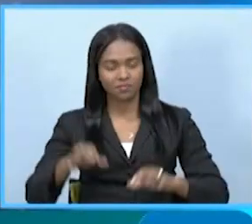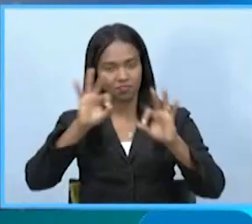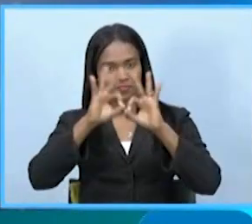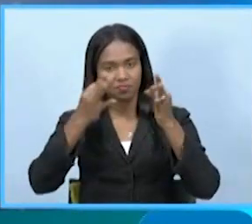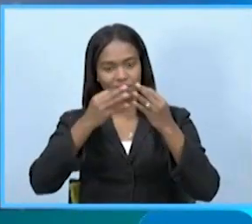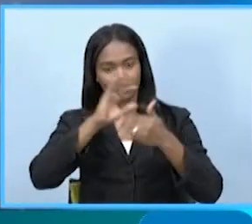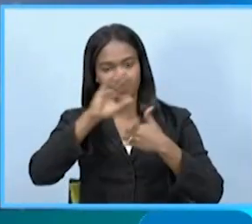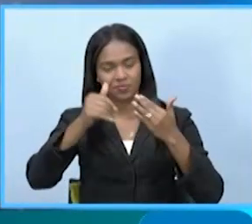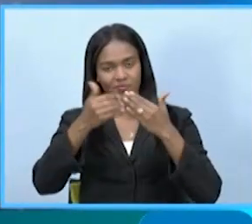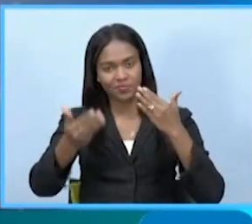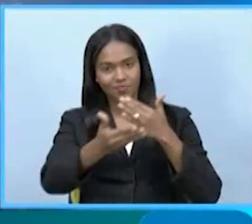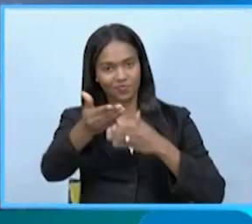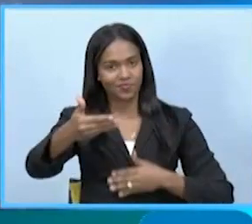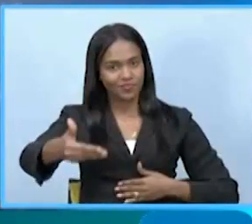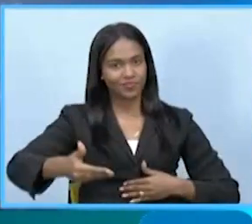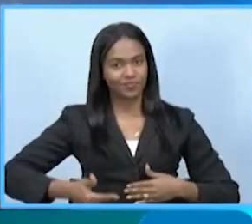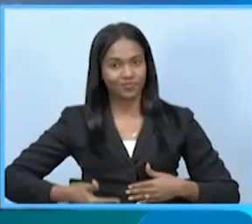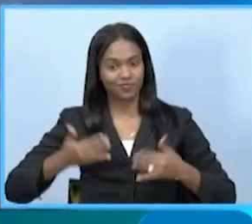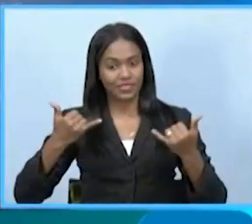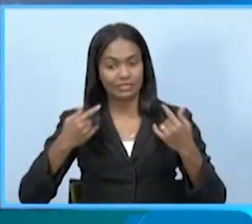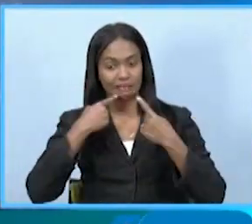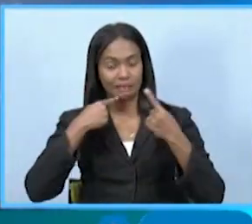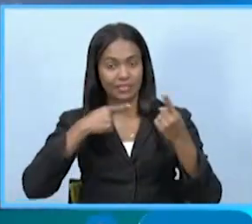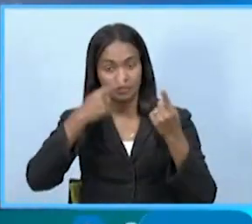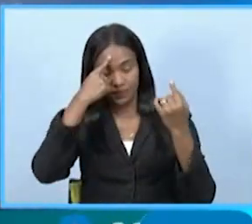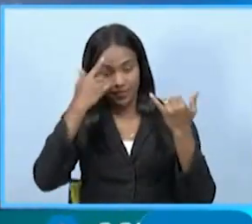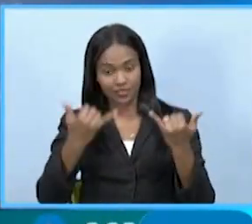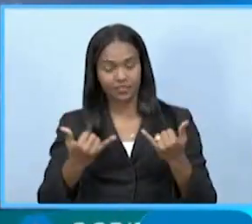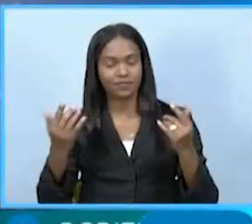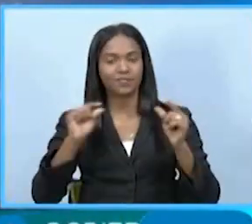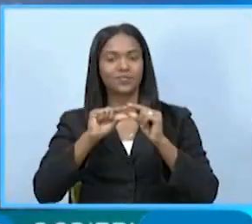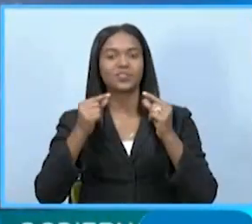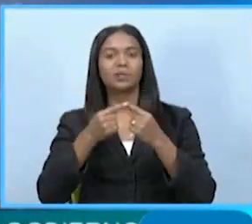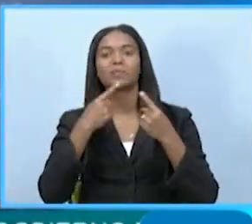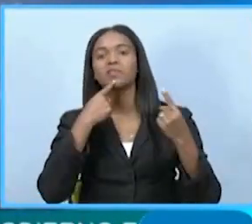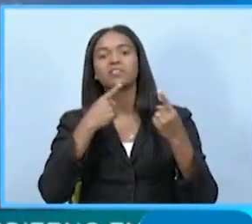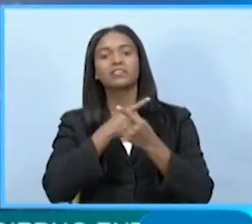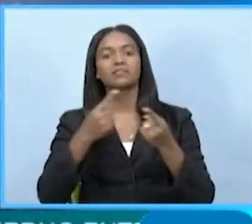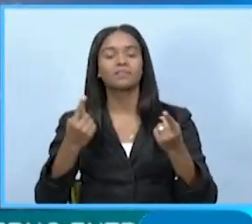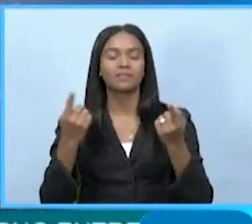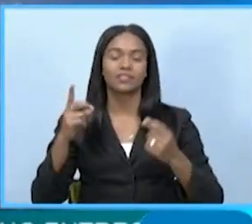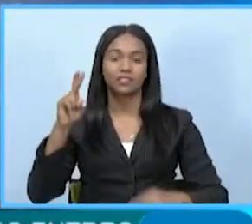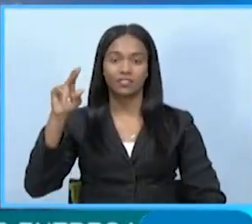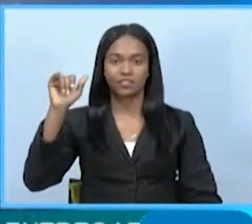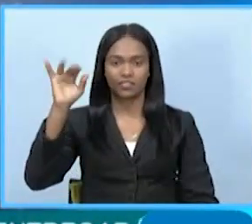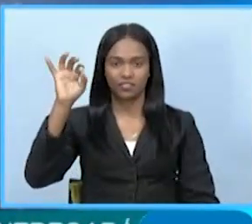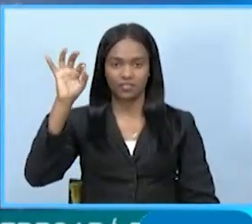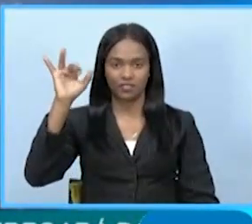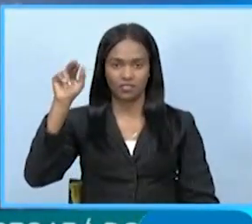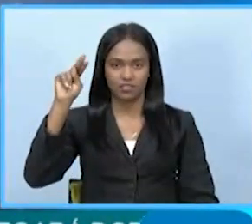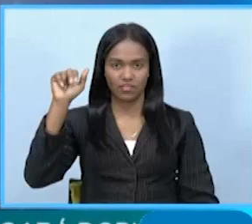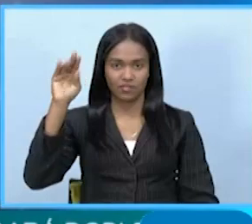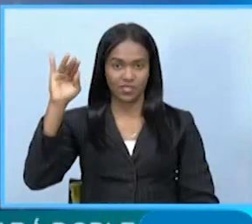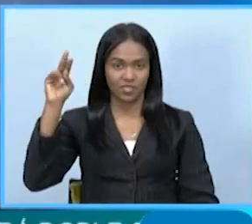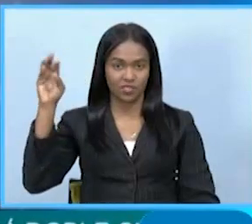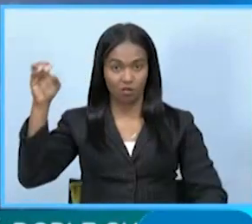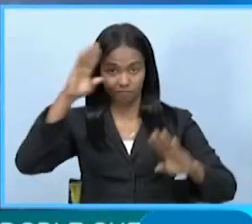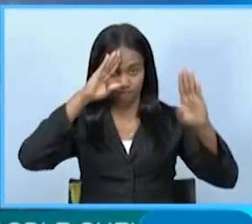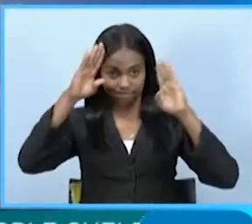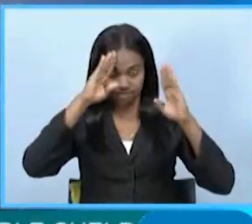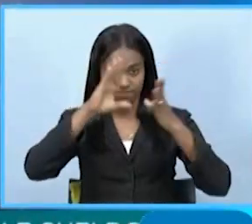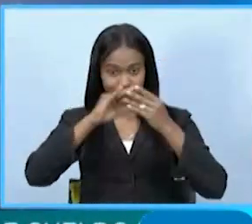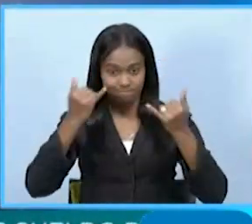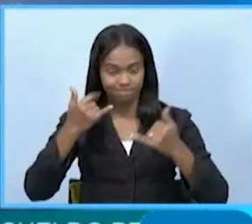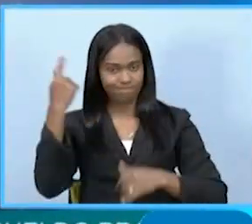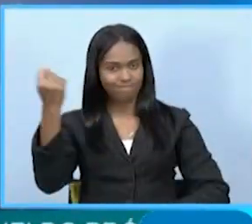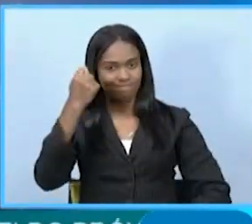Familia, sean todos y todas bienvenidos. Esta es la emisión estelar de Central de Noticias. Rafaelina Bisonó les saluda en este